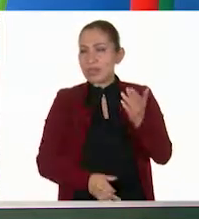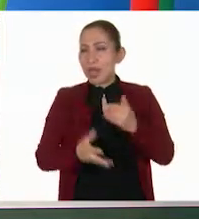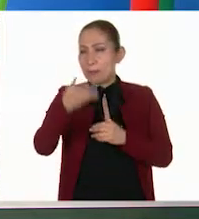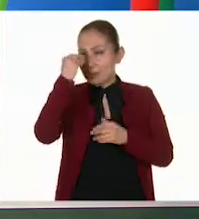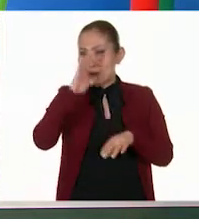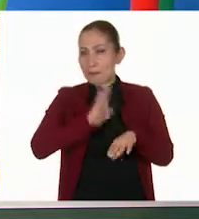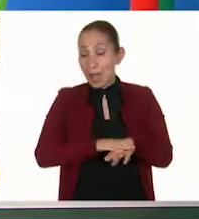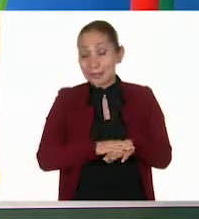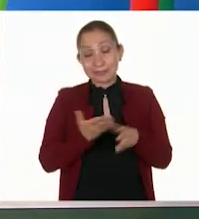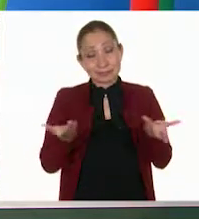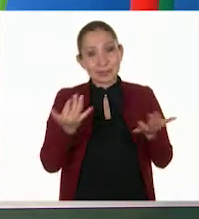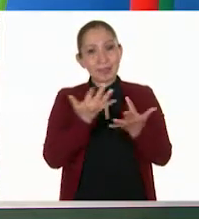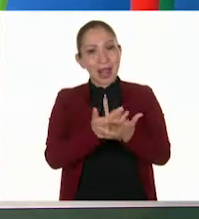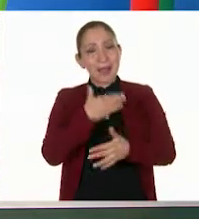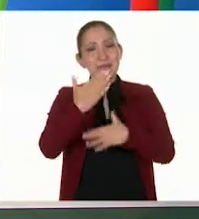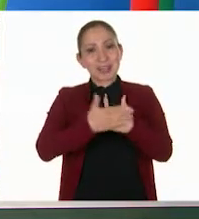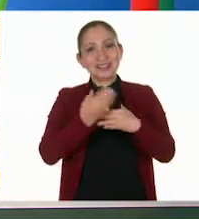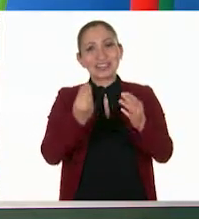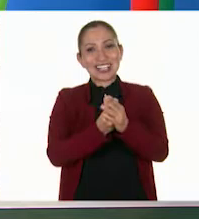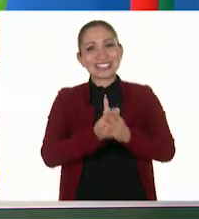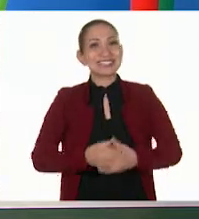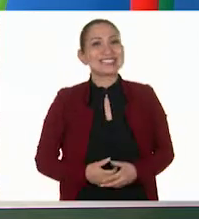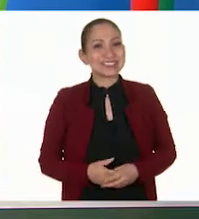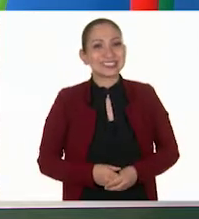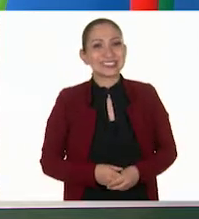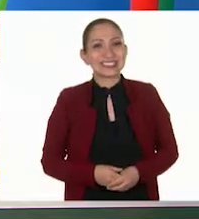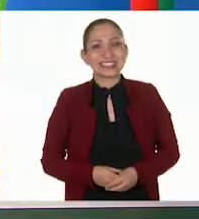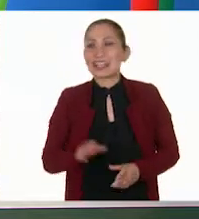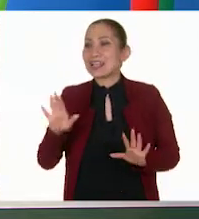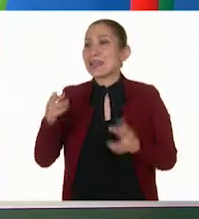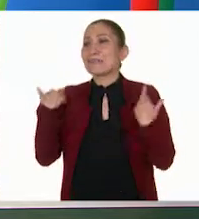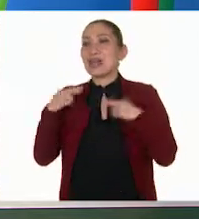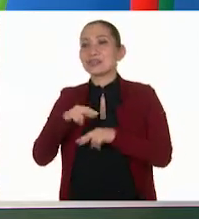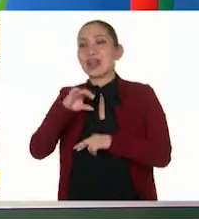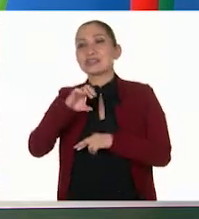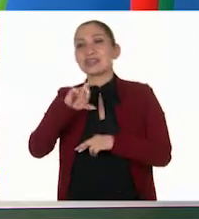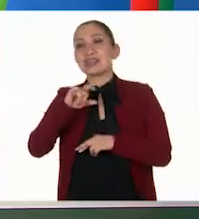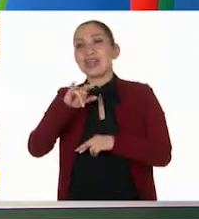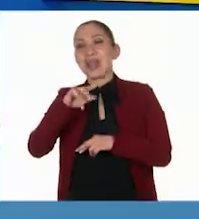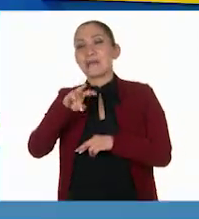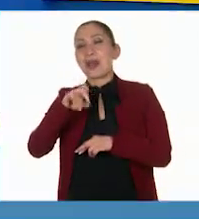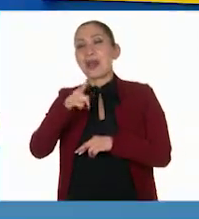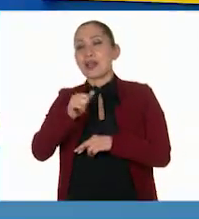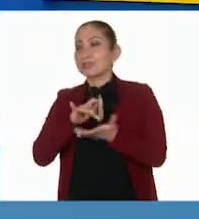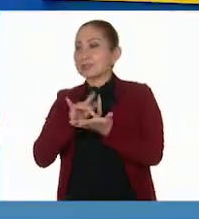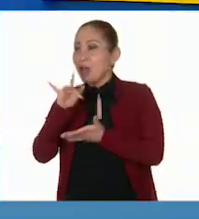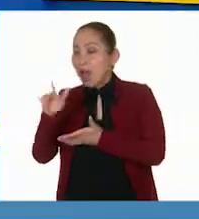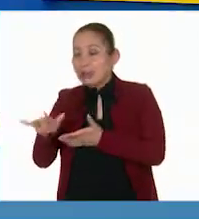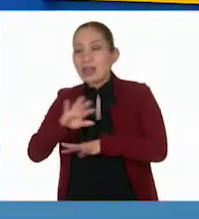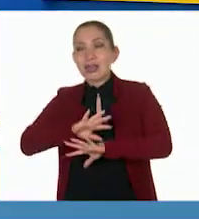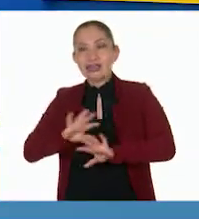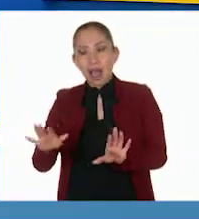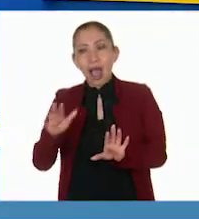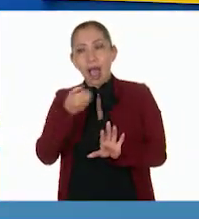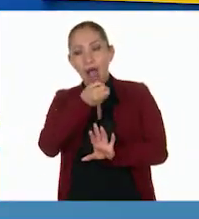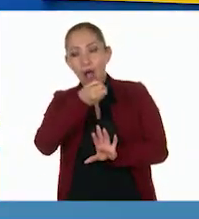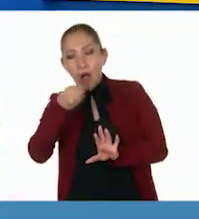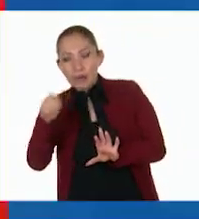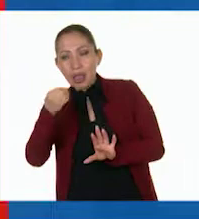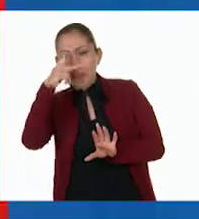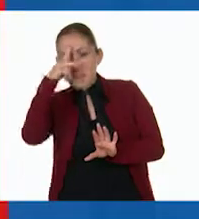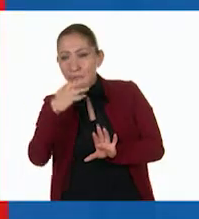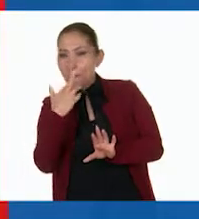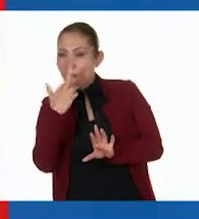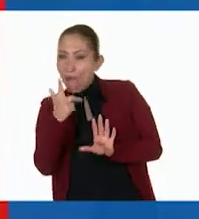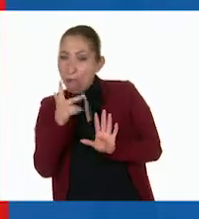aprender, así que los esperamos en la próxima clase. Maestra Cecilia Vargas, muchísimas gracias. Ya pudimos ordenar el país,